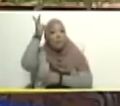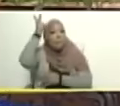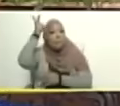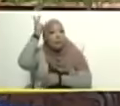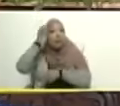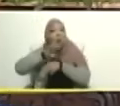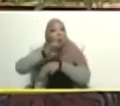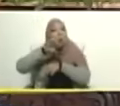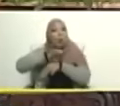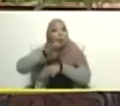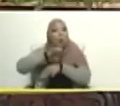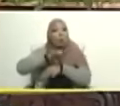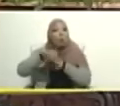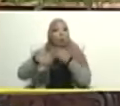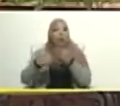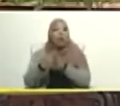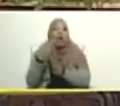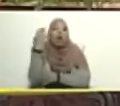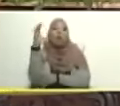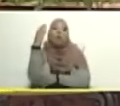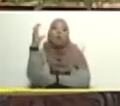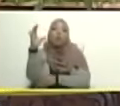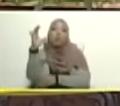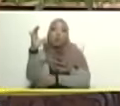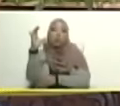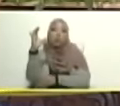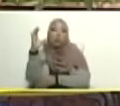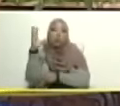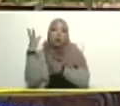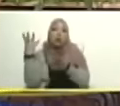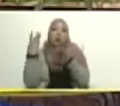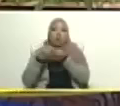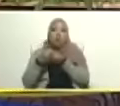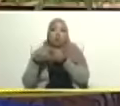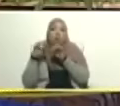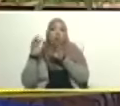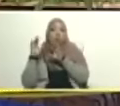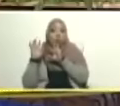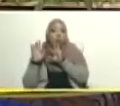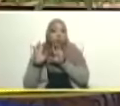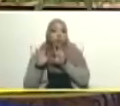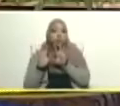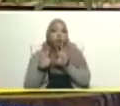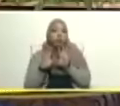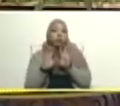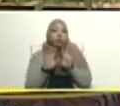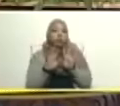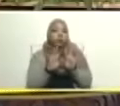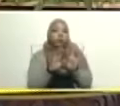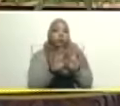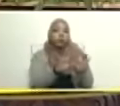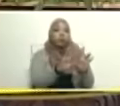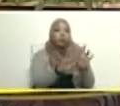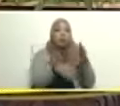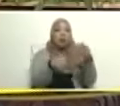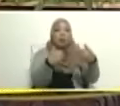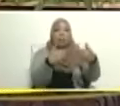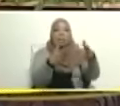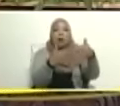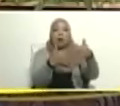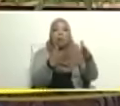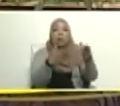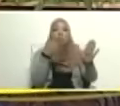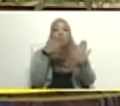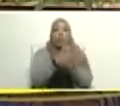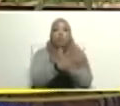Ecuador, que llega hasta Colombia, que se engrosa en Colombia, que trata de atravesar el tapón del